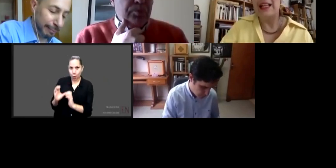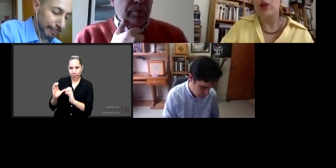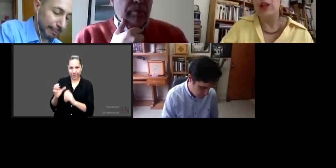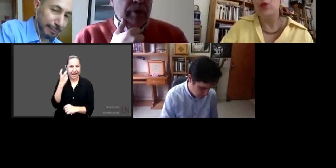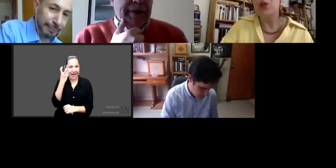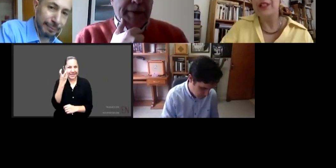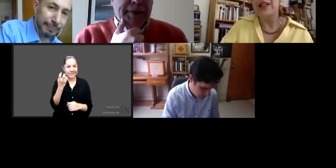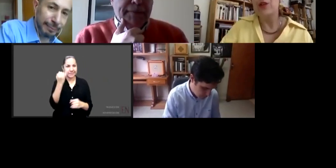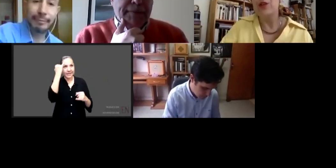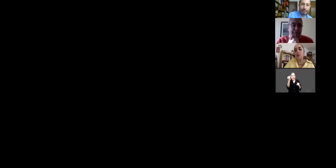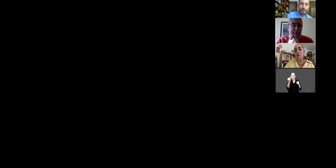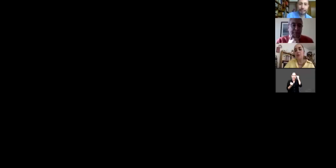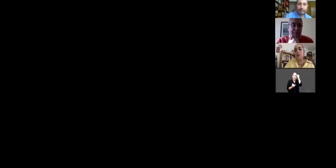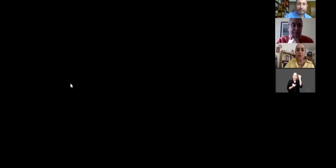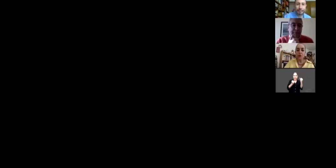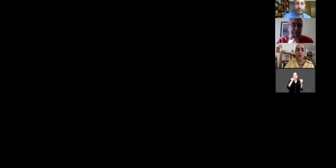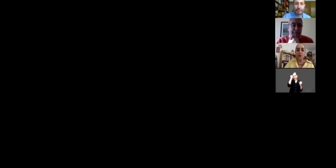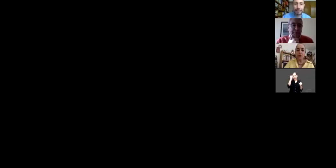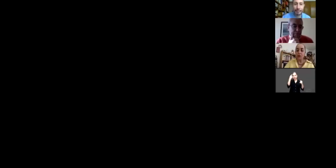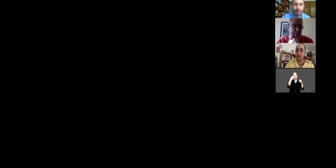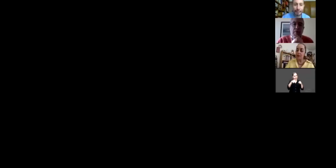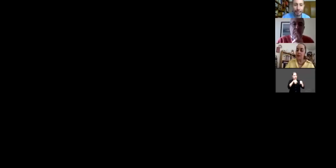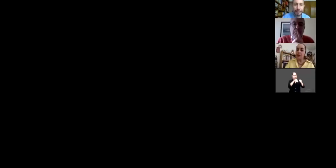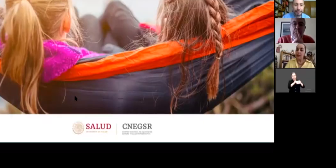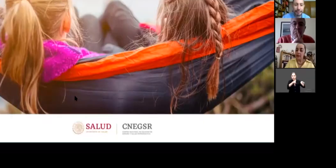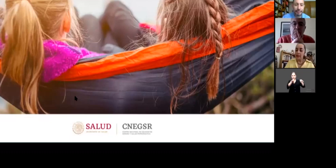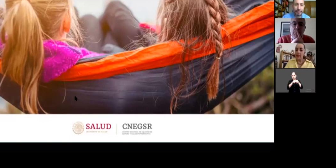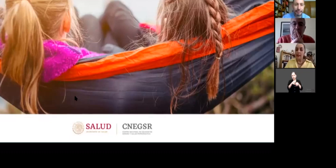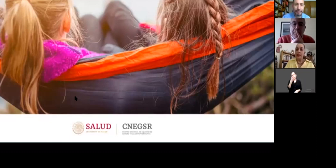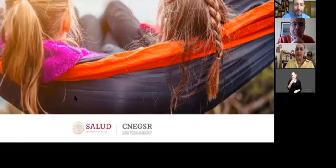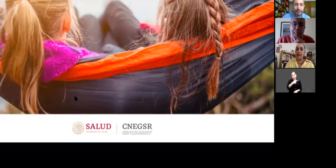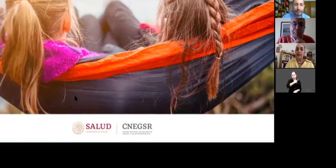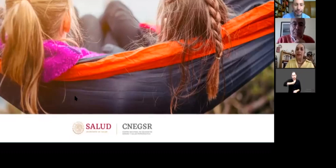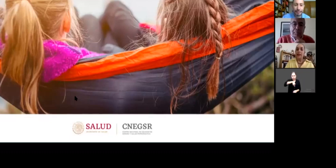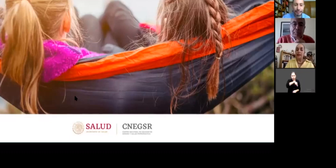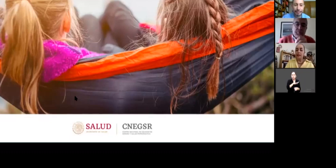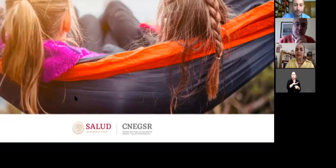compartirles de los recursos que nosotros tenemos.